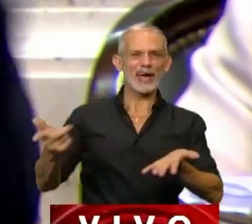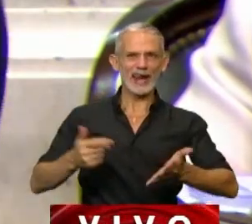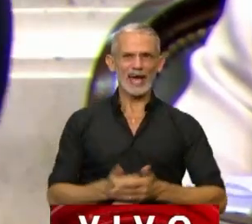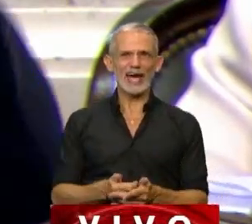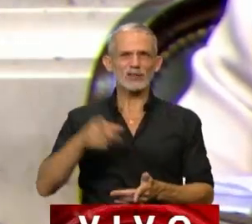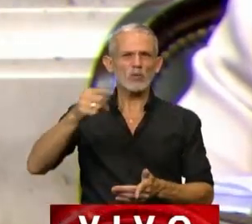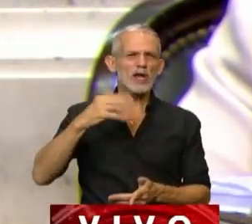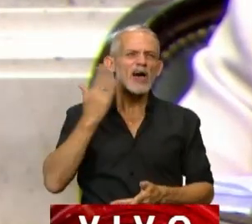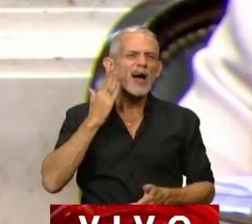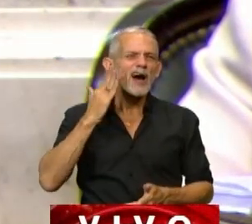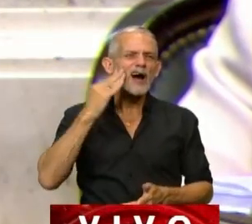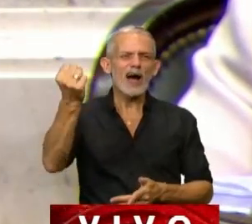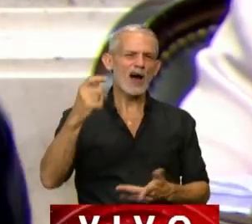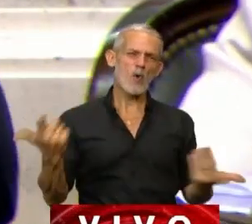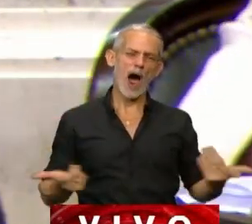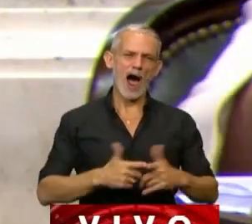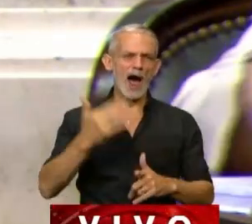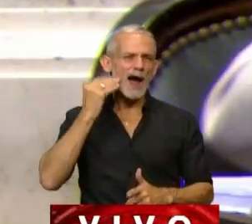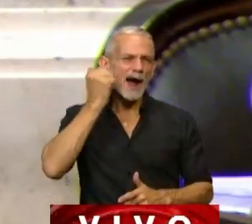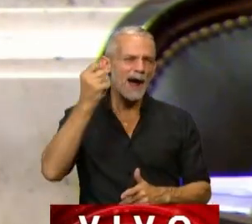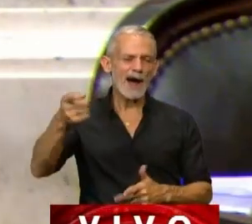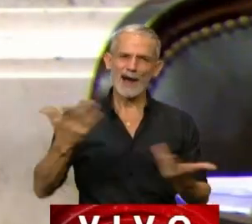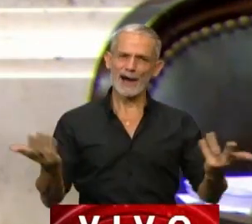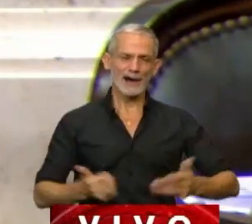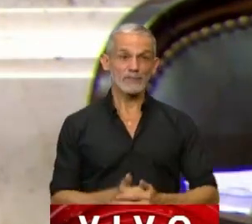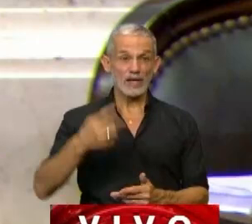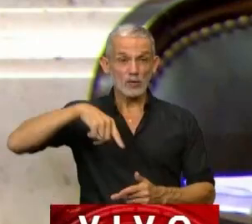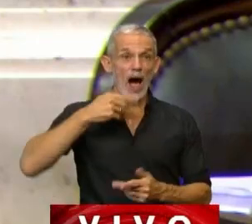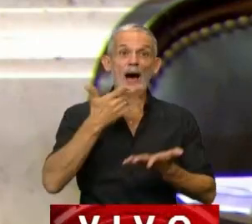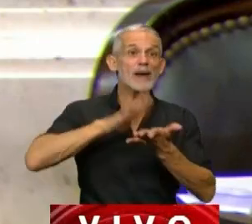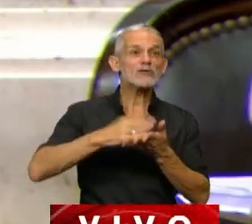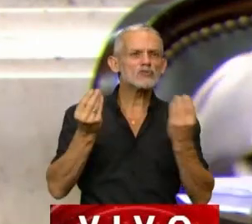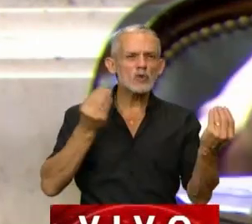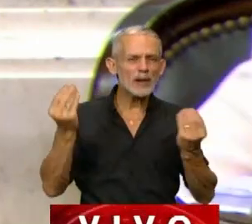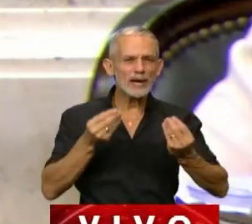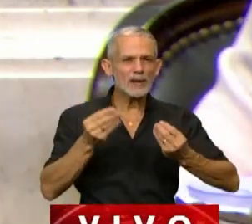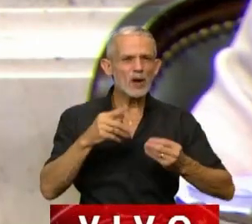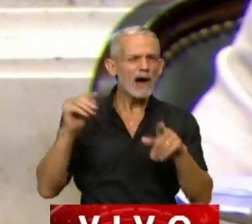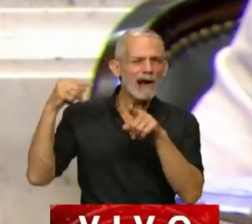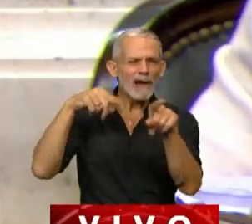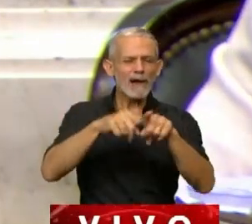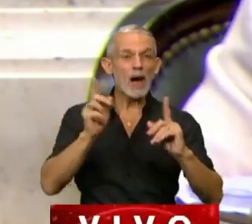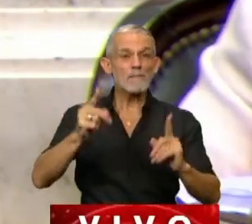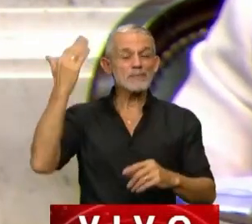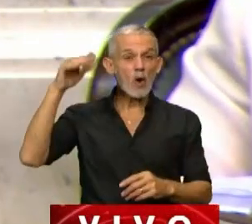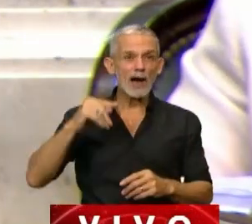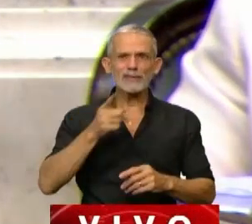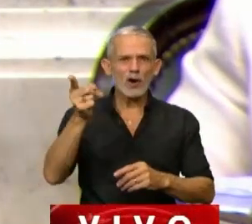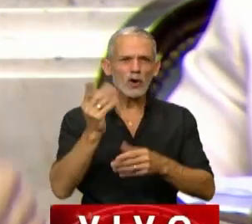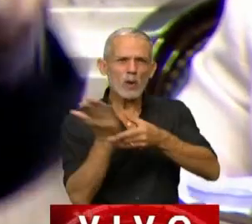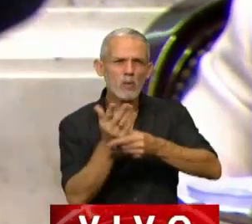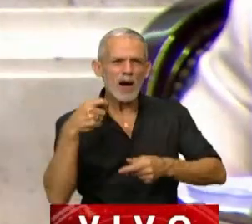Pero no tienen cara ustedes, no tienen cara. Y no vamos a hablar de la persecución que hicieron contra